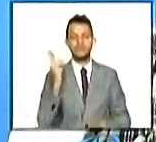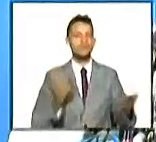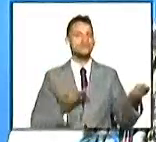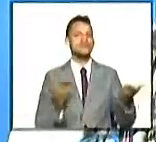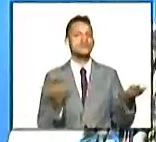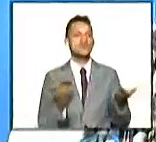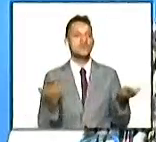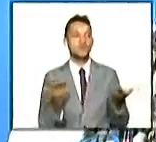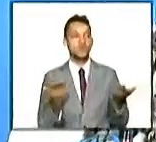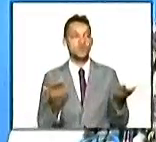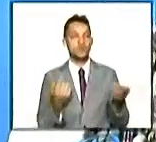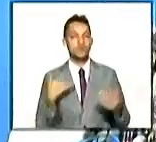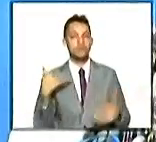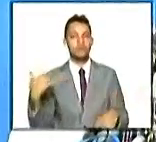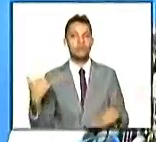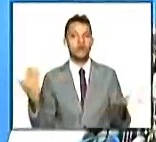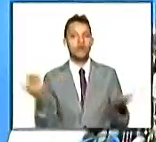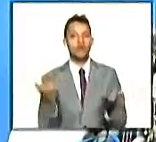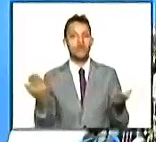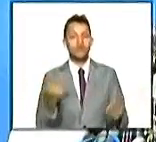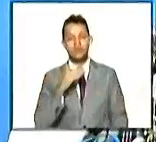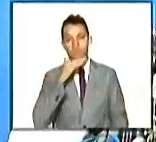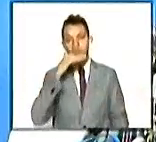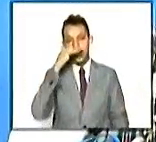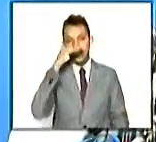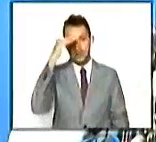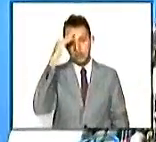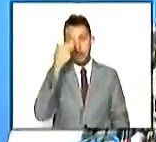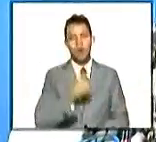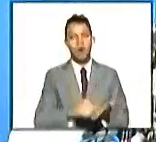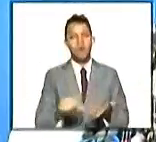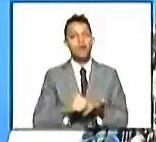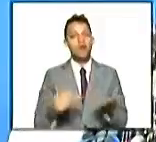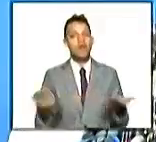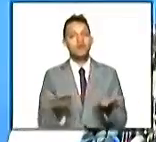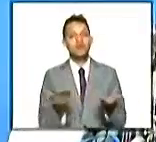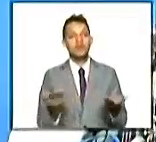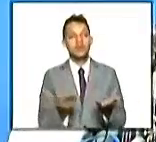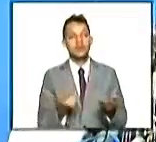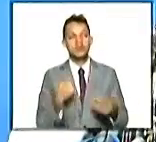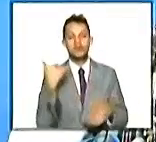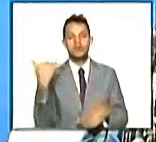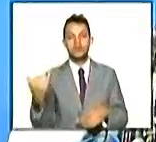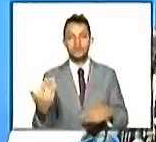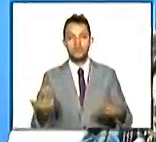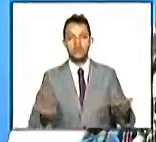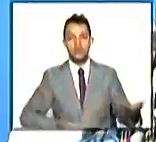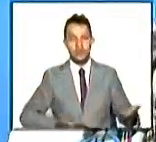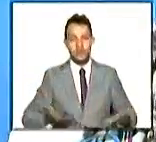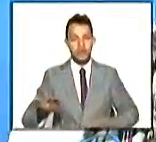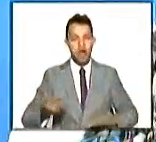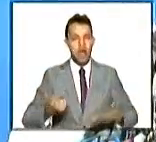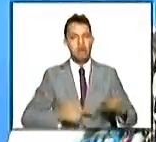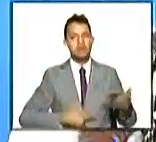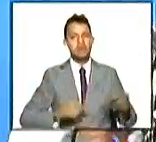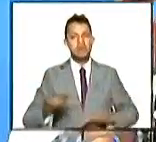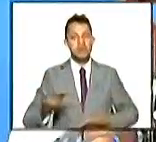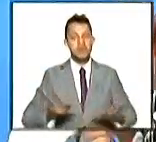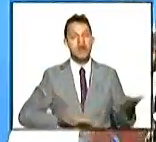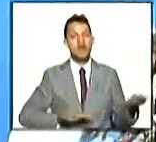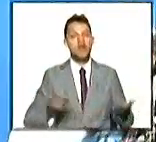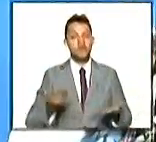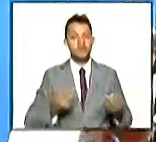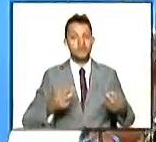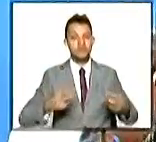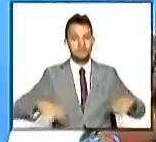productos del Dr. Rojas en Medellín los pueden conseguir ahora en las tiendas naturistas Estar Bien. Una de ellas está ubicada